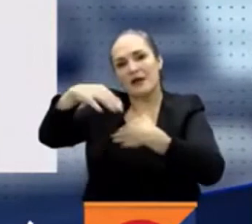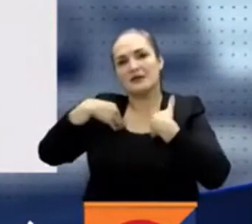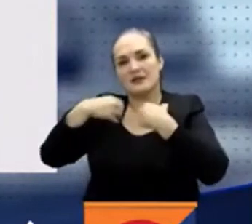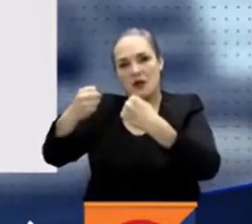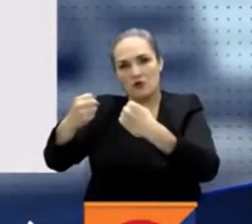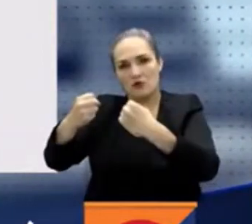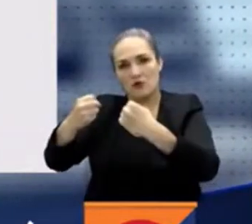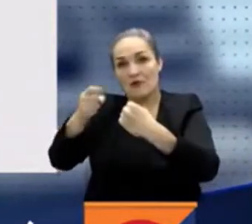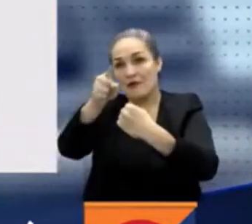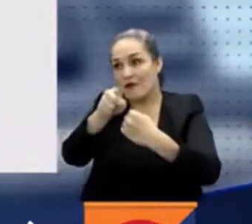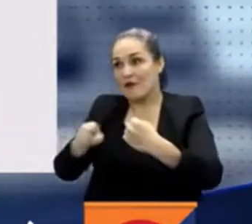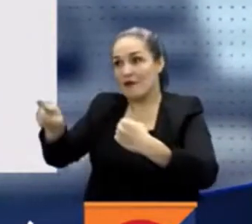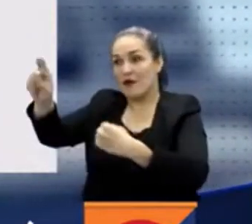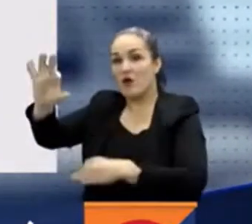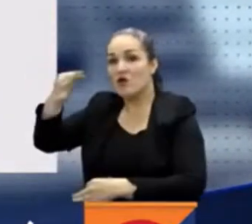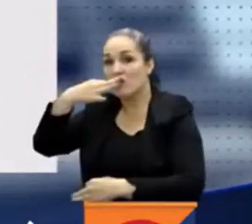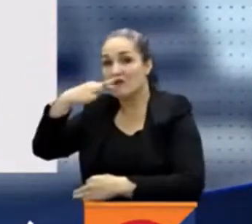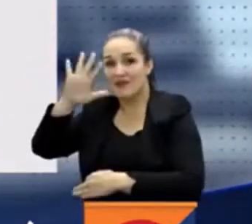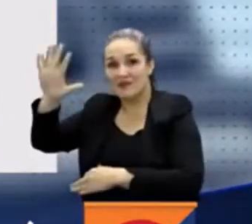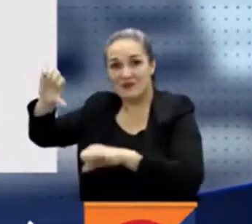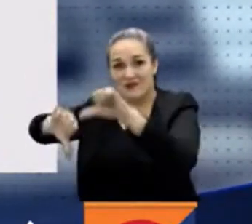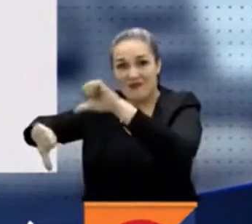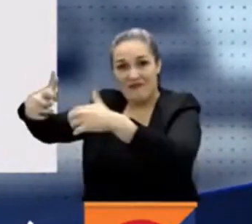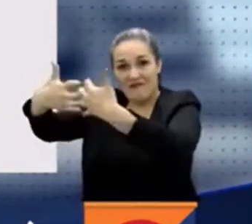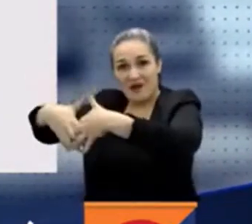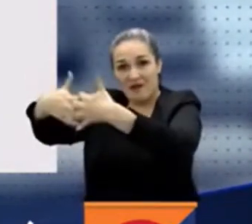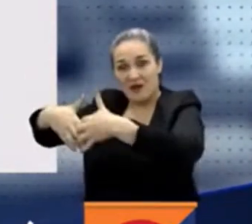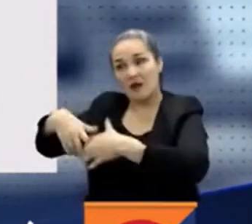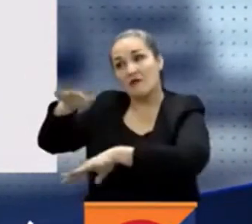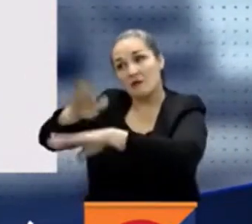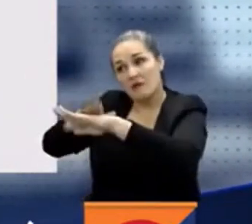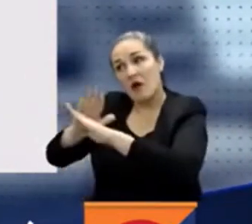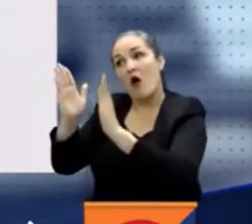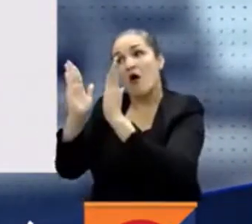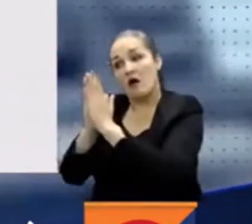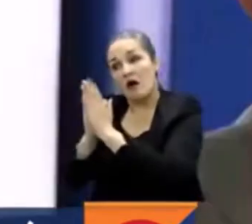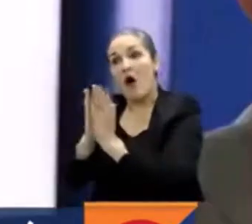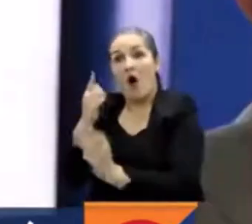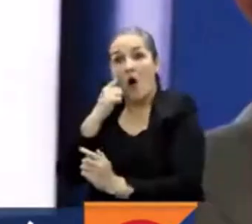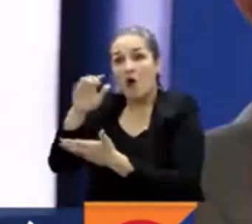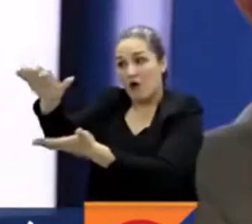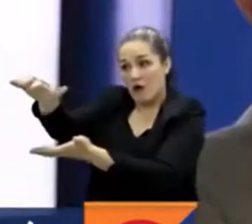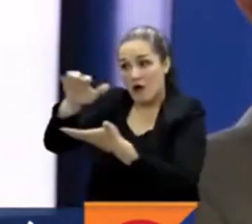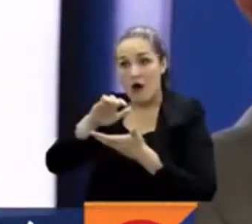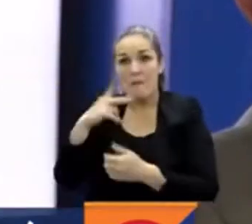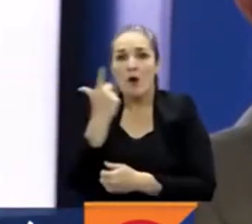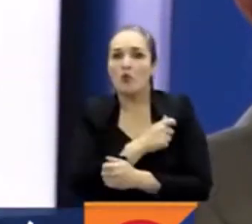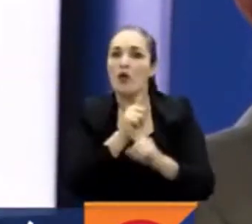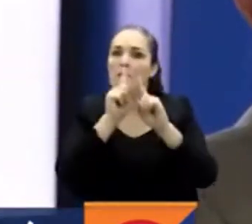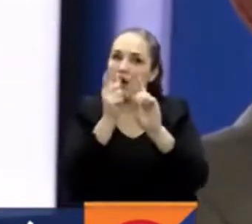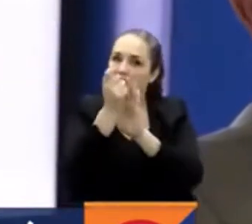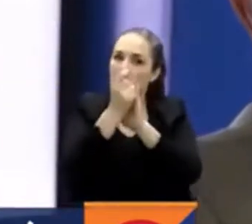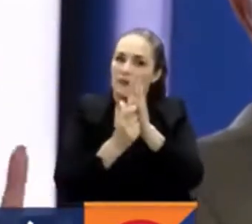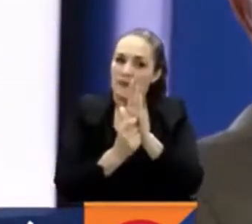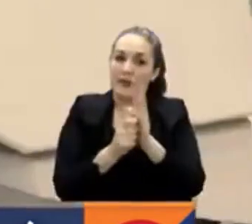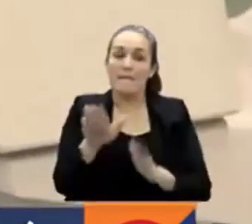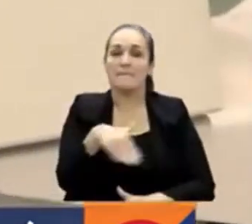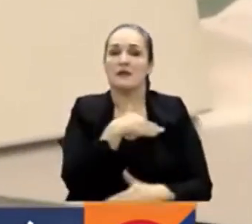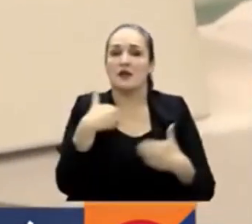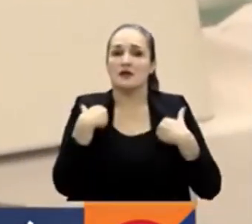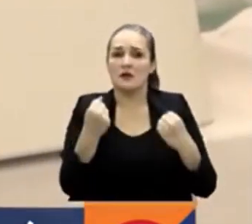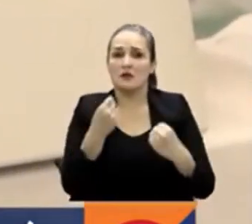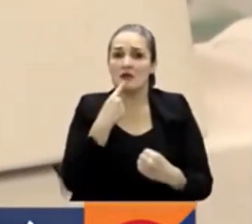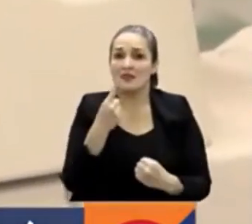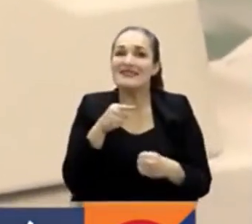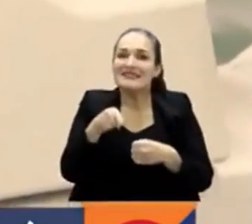la farmacéutica que replantee para que efectivamente podamos acceder a las vacunas. Para la ministra de Salud, lo ocurrido hace